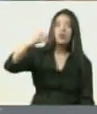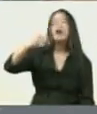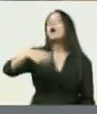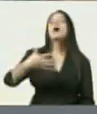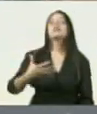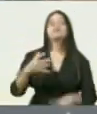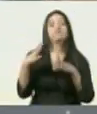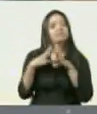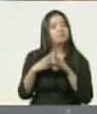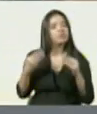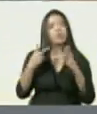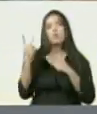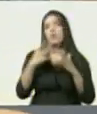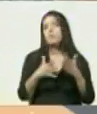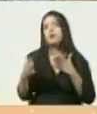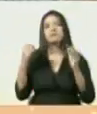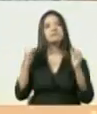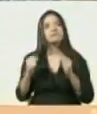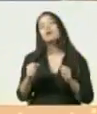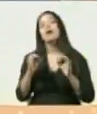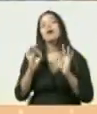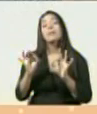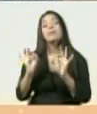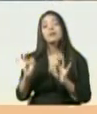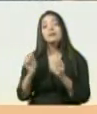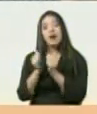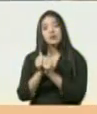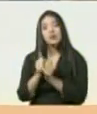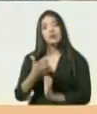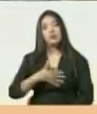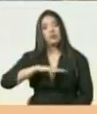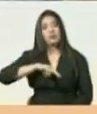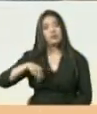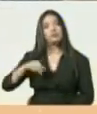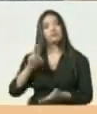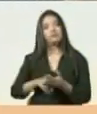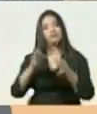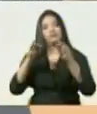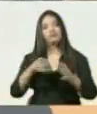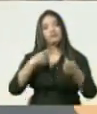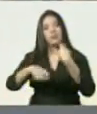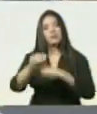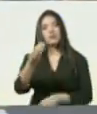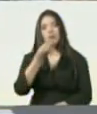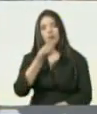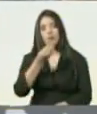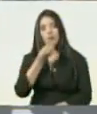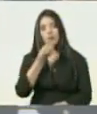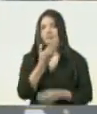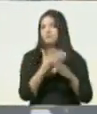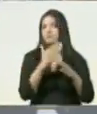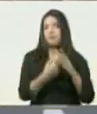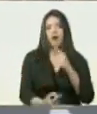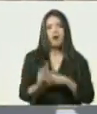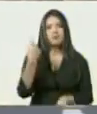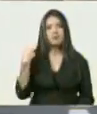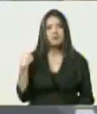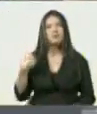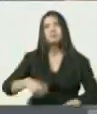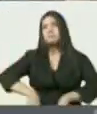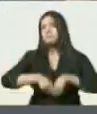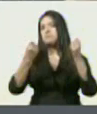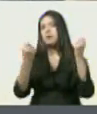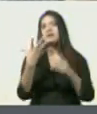todas las acciones que sean necesarias. Y en el estado de Anzoátegui, nosotros garantizamos la distribución de alimentos. Más allá de que en el día de ayer